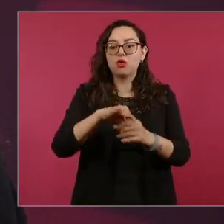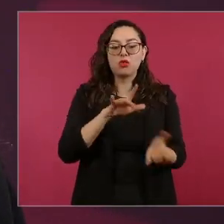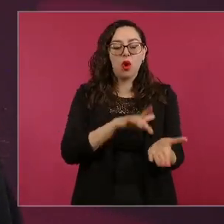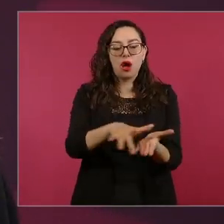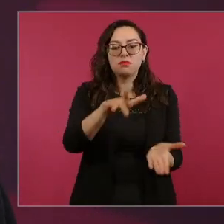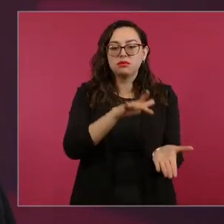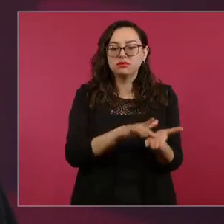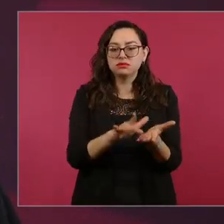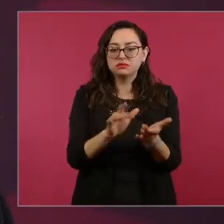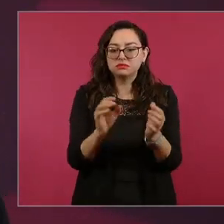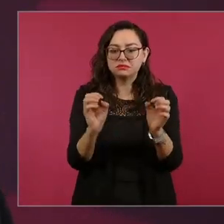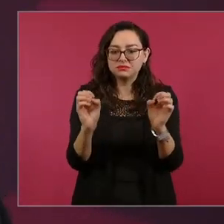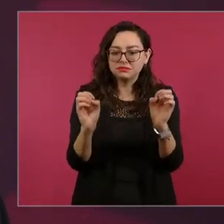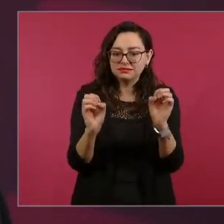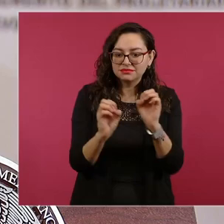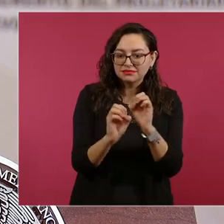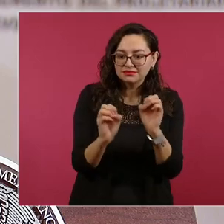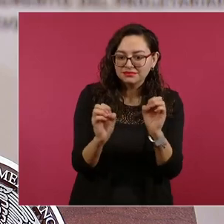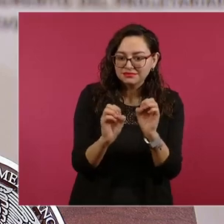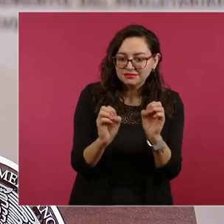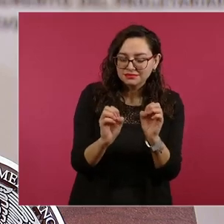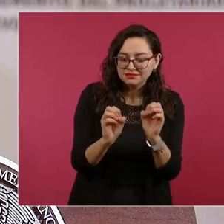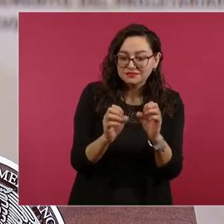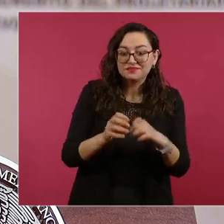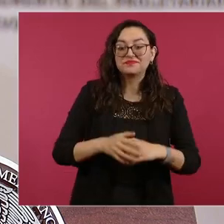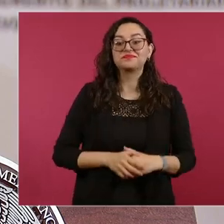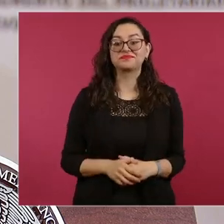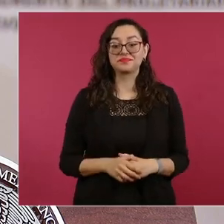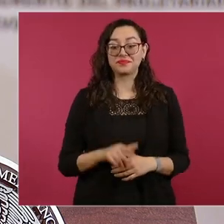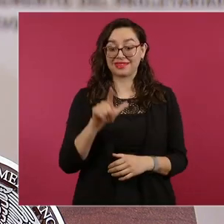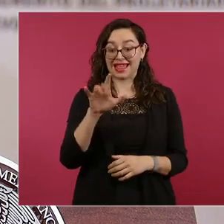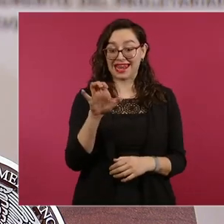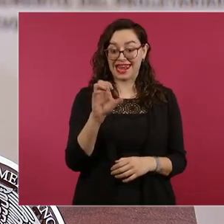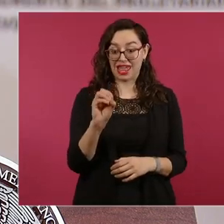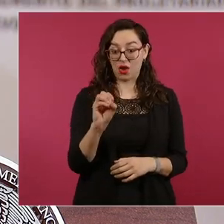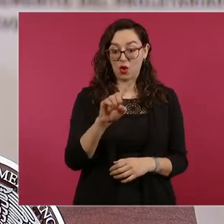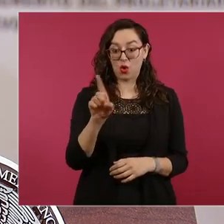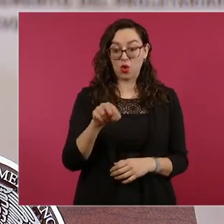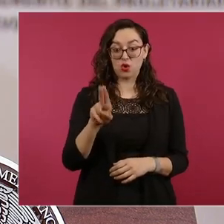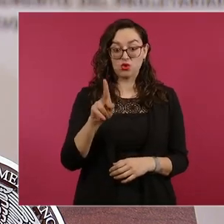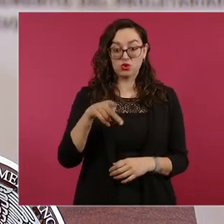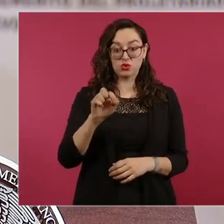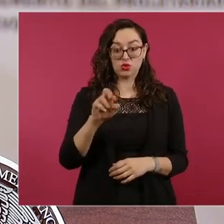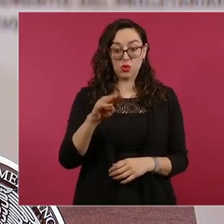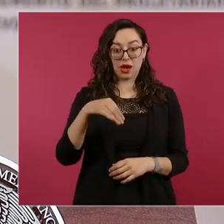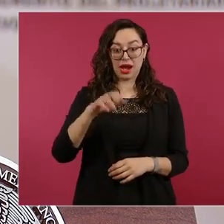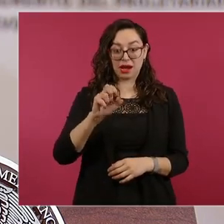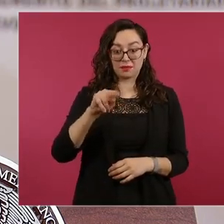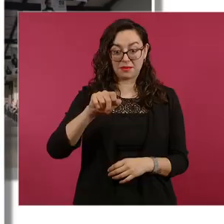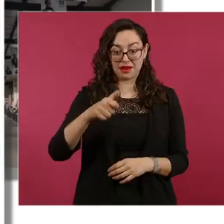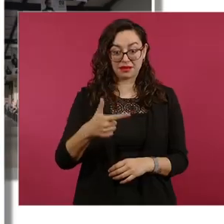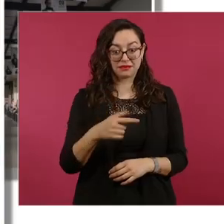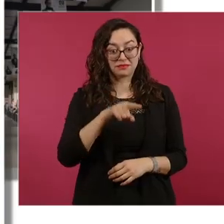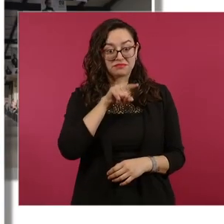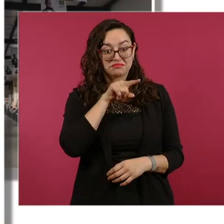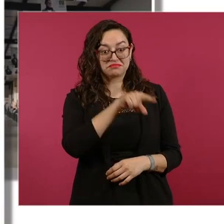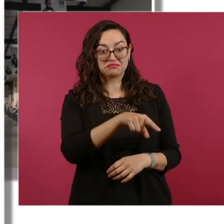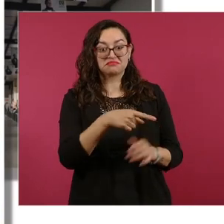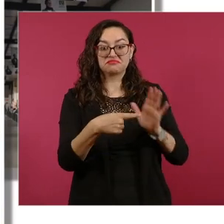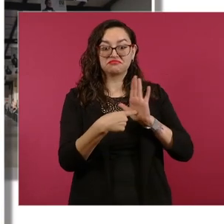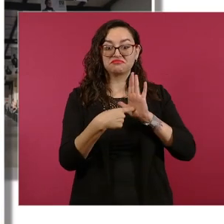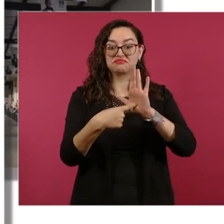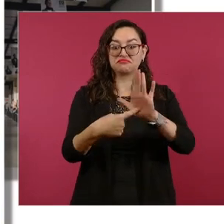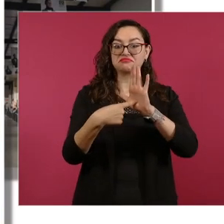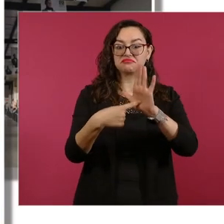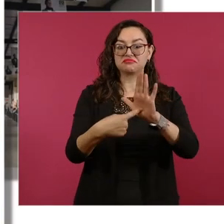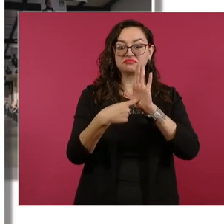Televisa, Leo Zuckerman, abiertamente falsea los hechos para atacar al presidente Andrés Manuel López Obrador. Ese 18 de